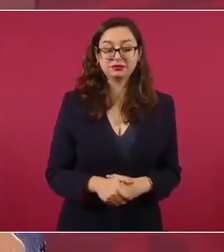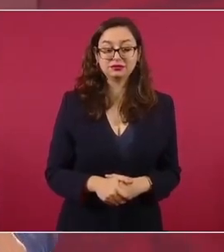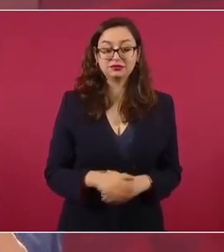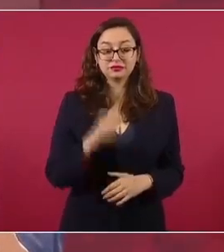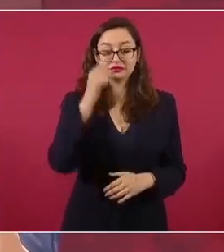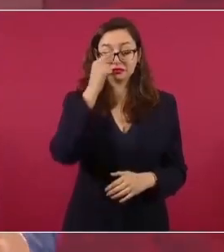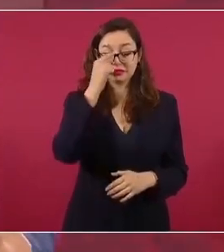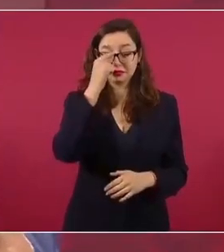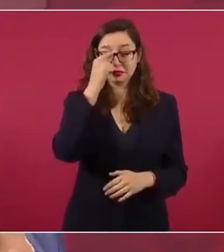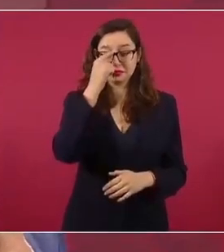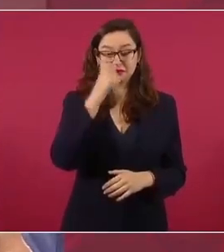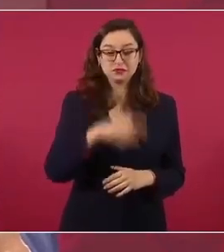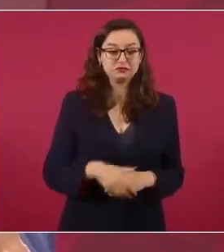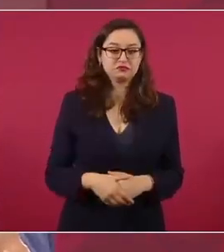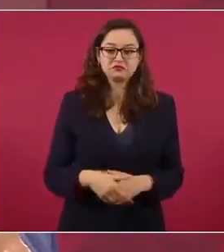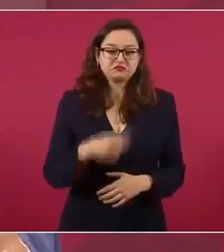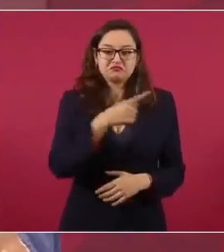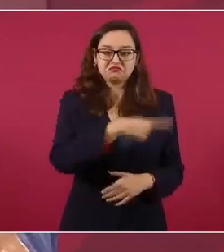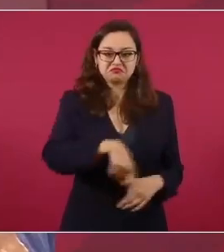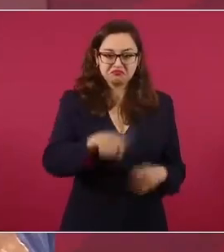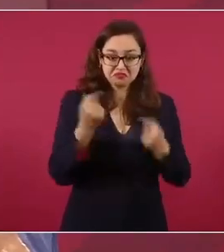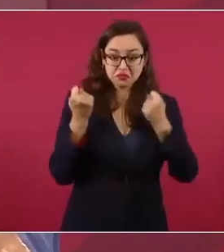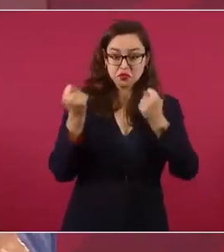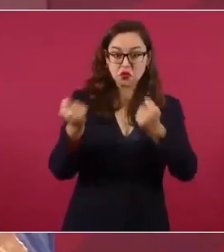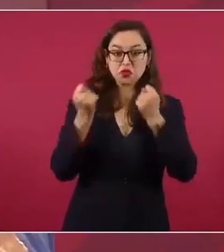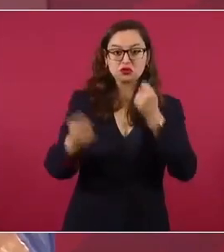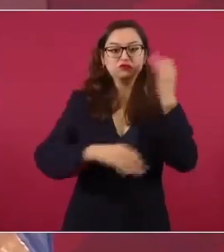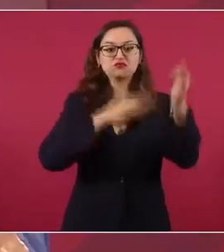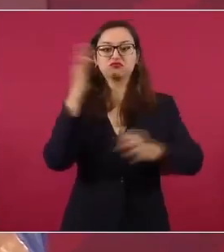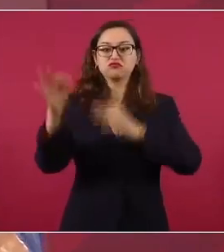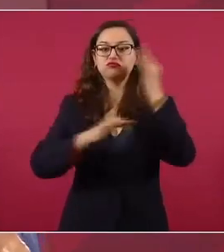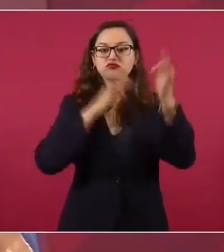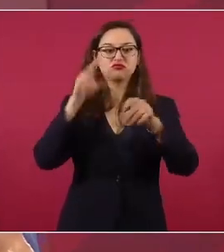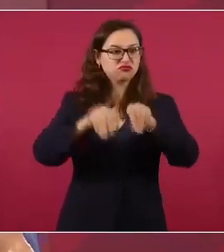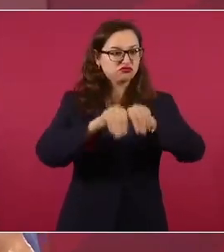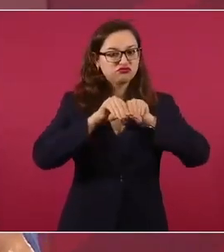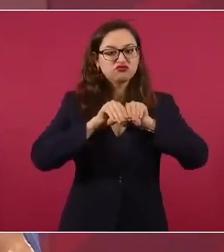Y fueron los que levantaron la campaña de que yo era un peligro para México.